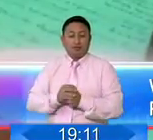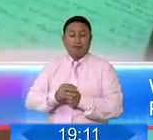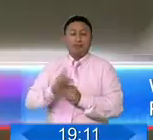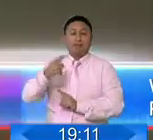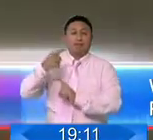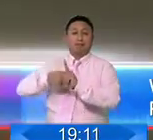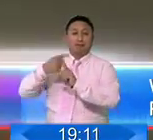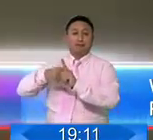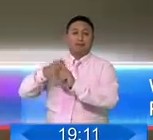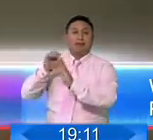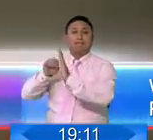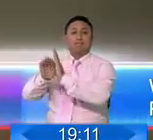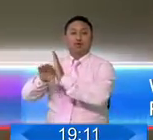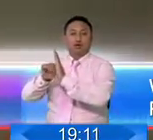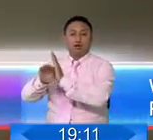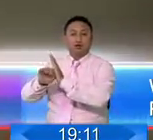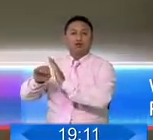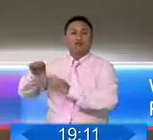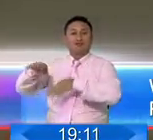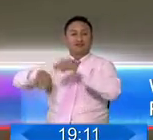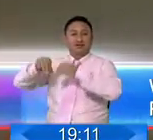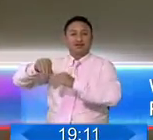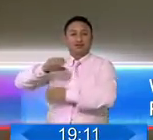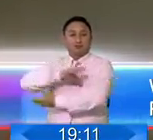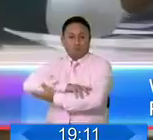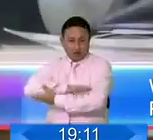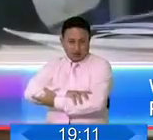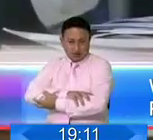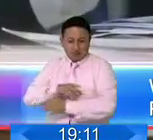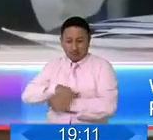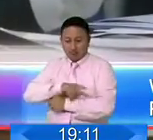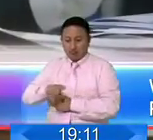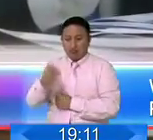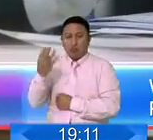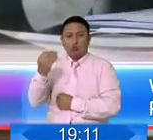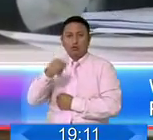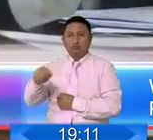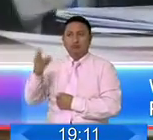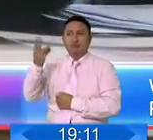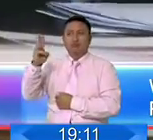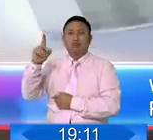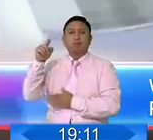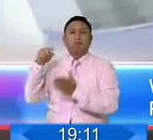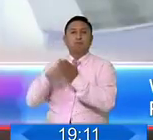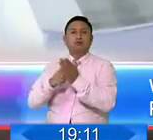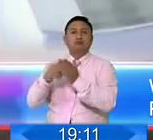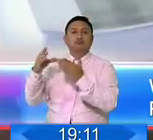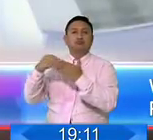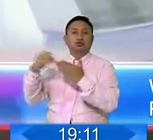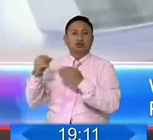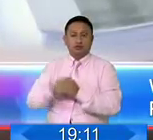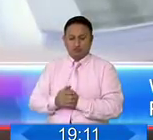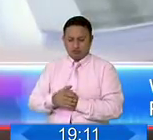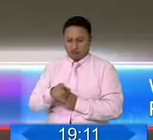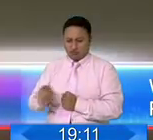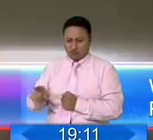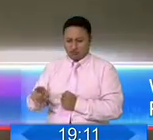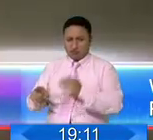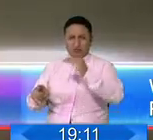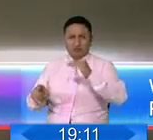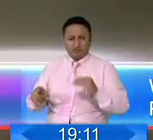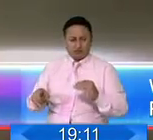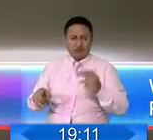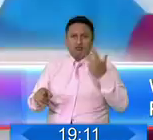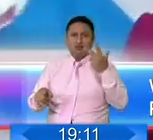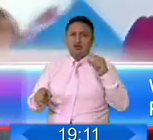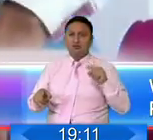bodegas para el archivo pasivo, cuyos costos oscilaron entre $14,000 y $16,000, cuando su costo no pasaba de los